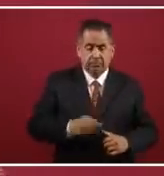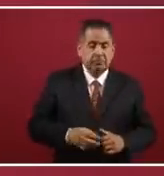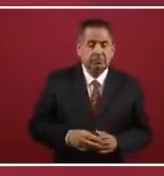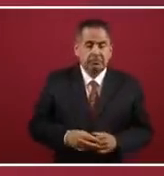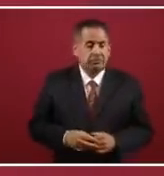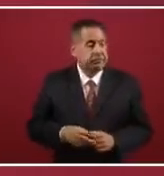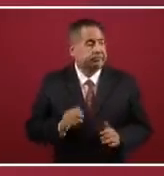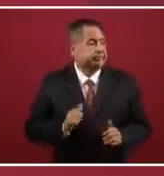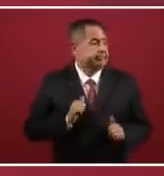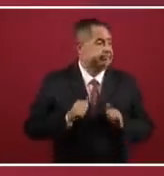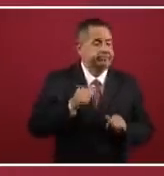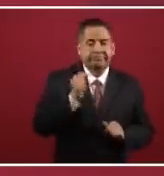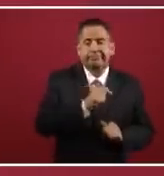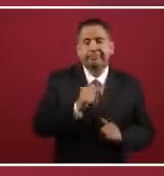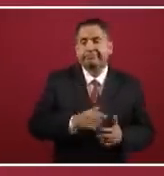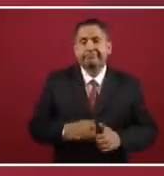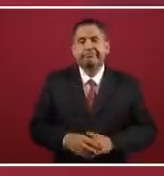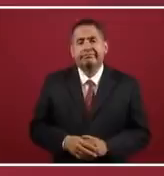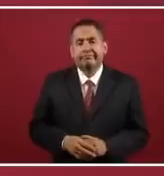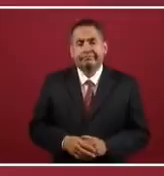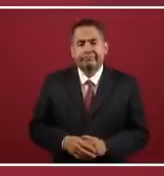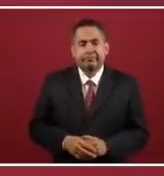los beneficiarios.